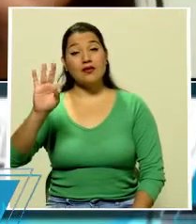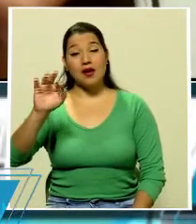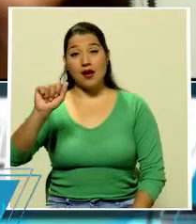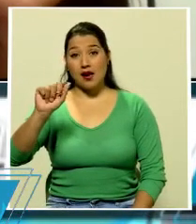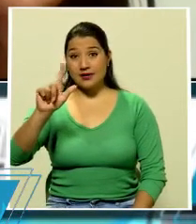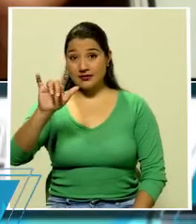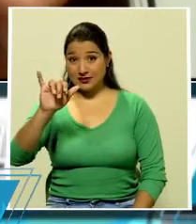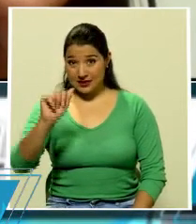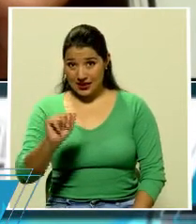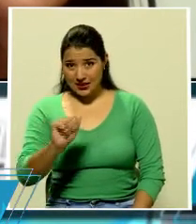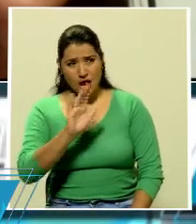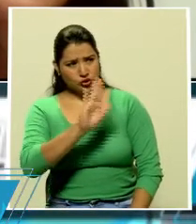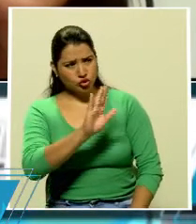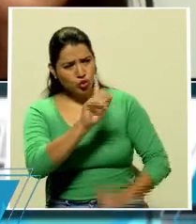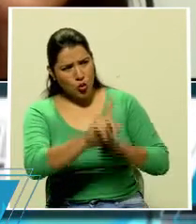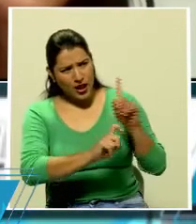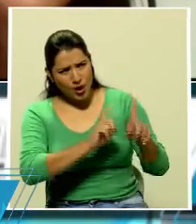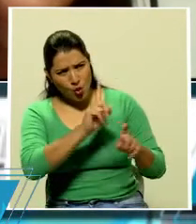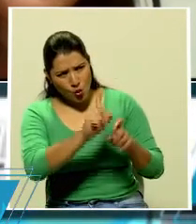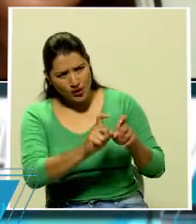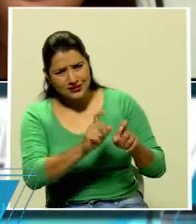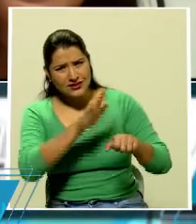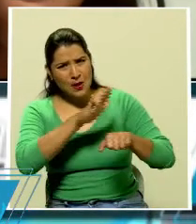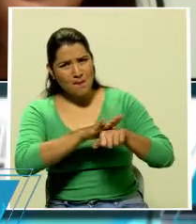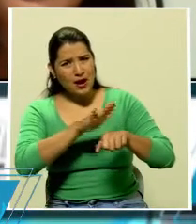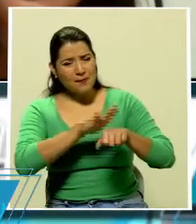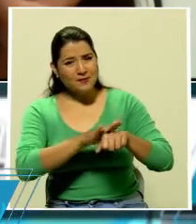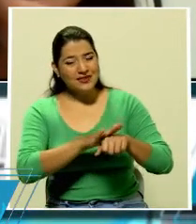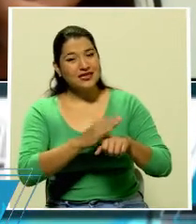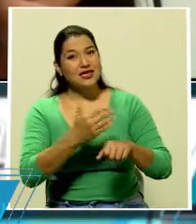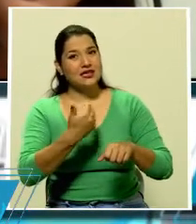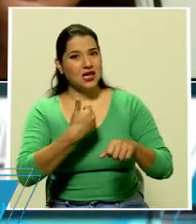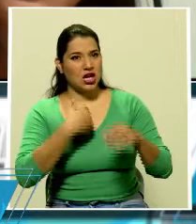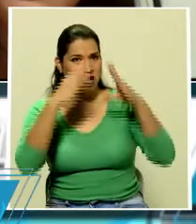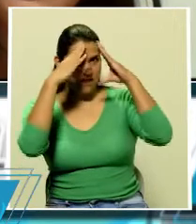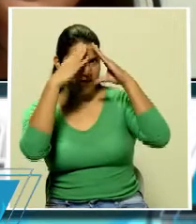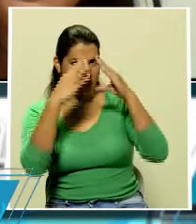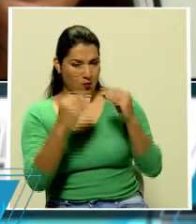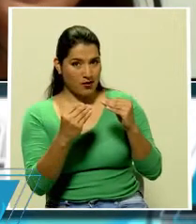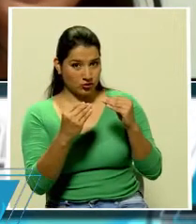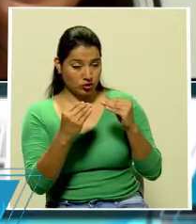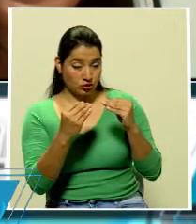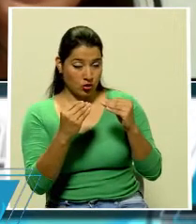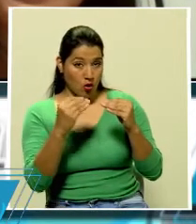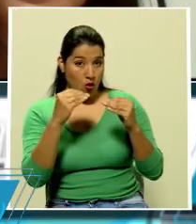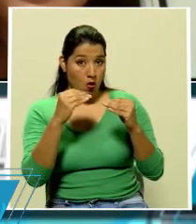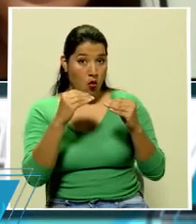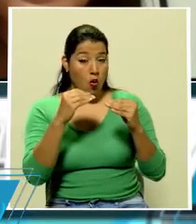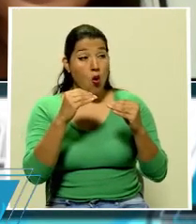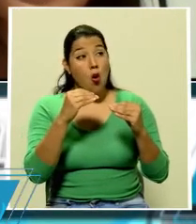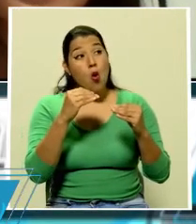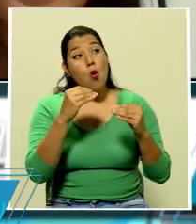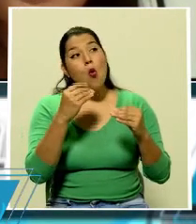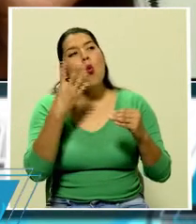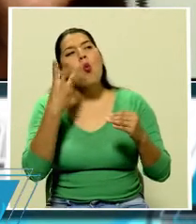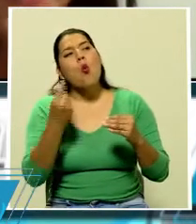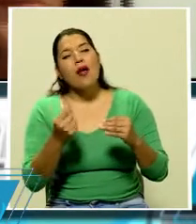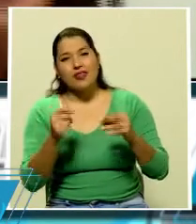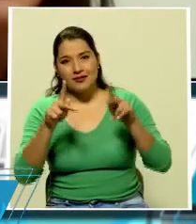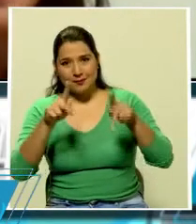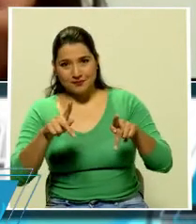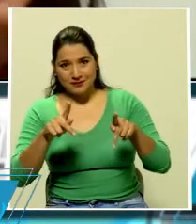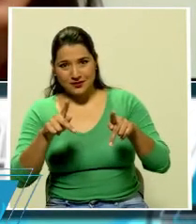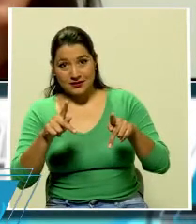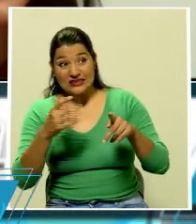encuesta les arrojó datos de intención de contratación en el caso de Costa Rica por provincia. ¿En dónde hay